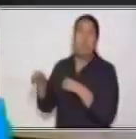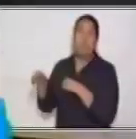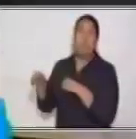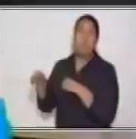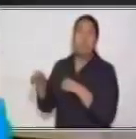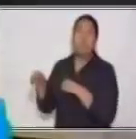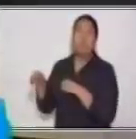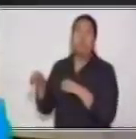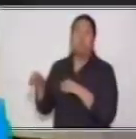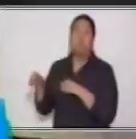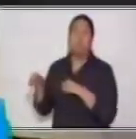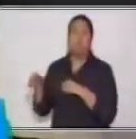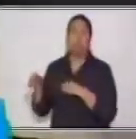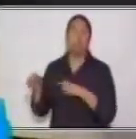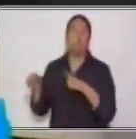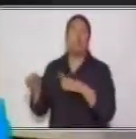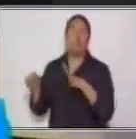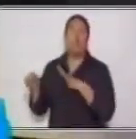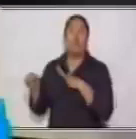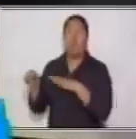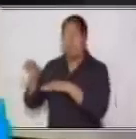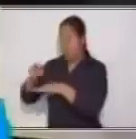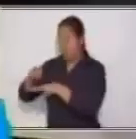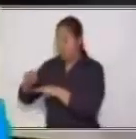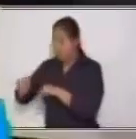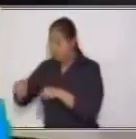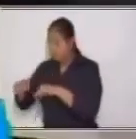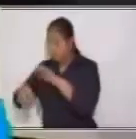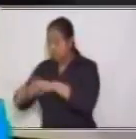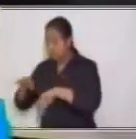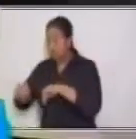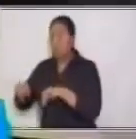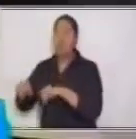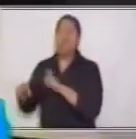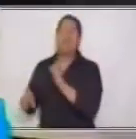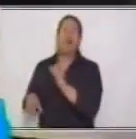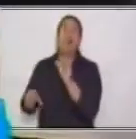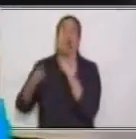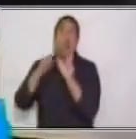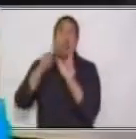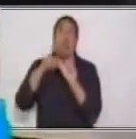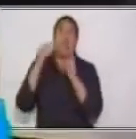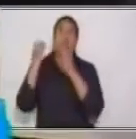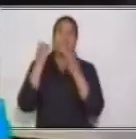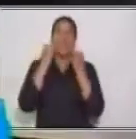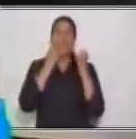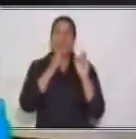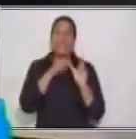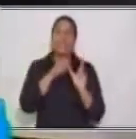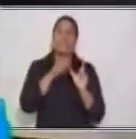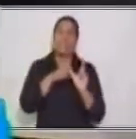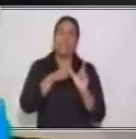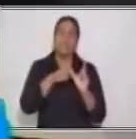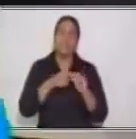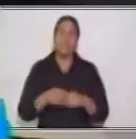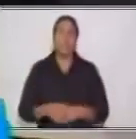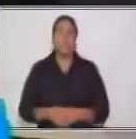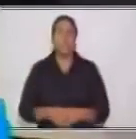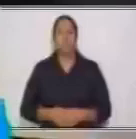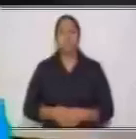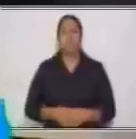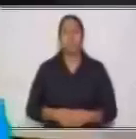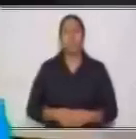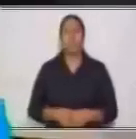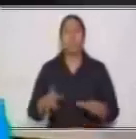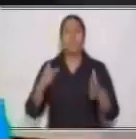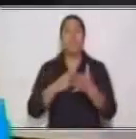el vecino encontró las mazorcas. Entonces, acá el vecino empezó a